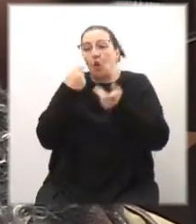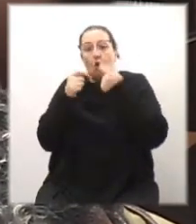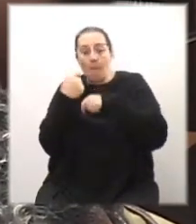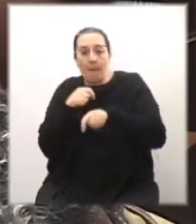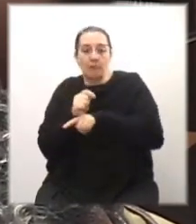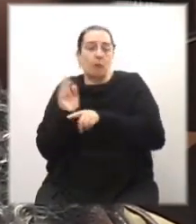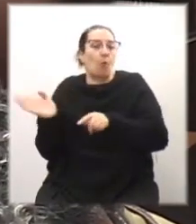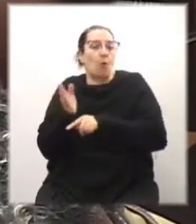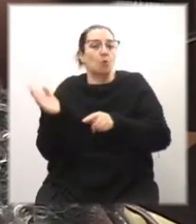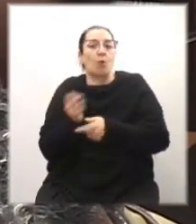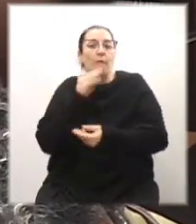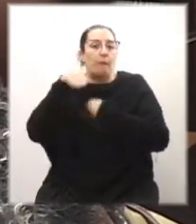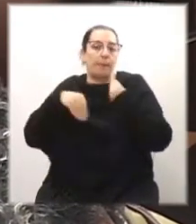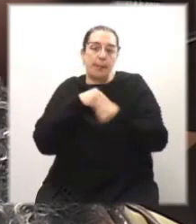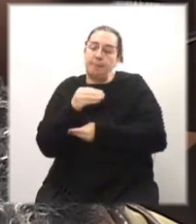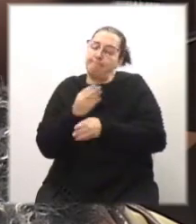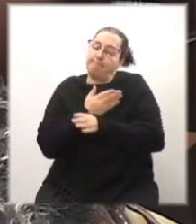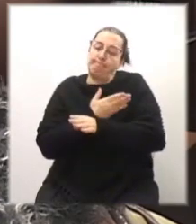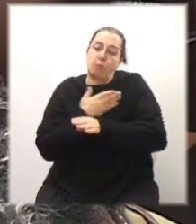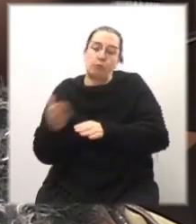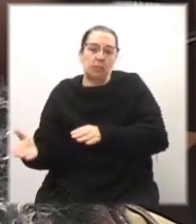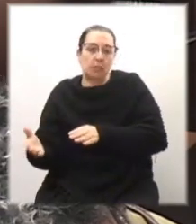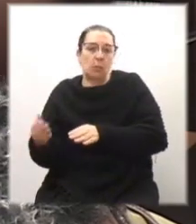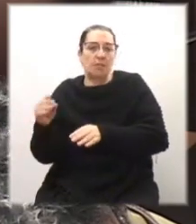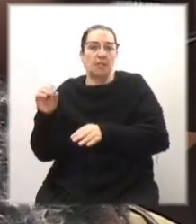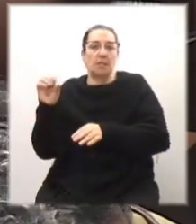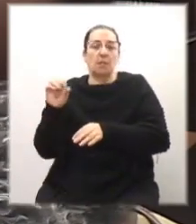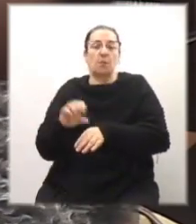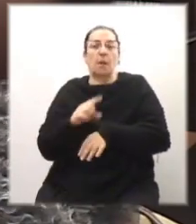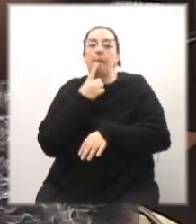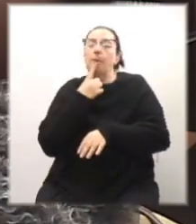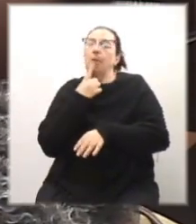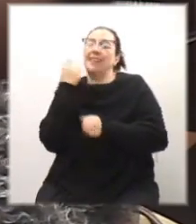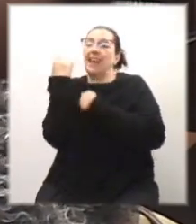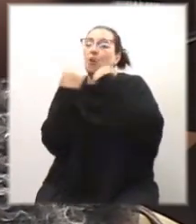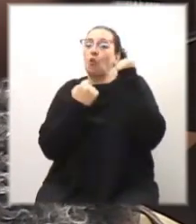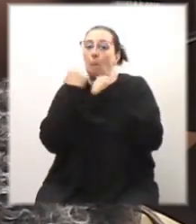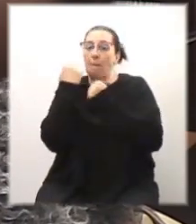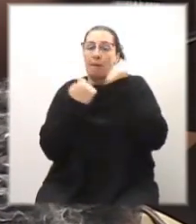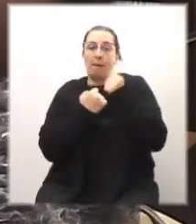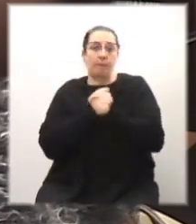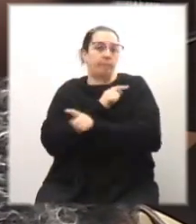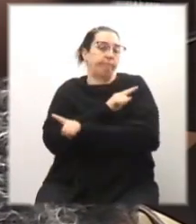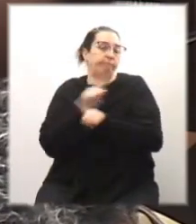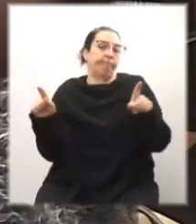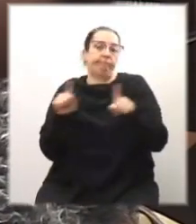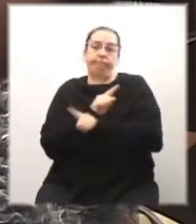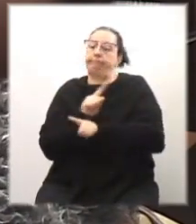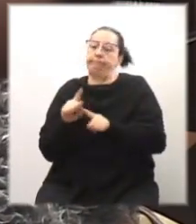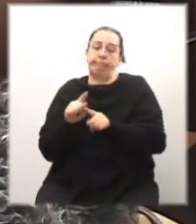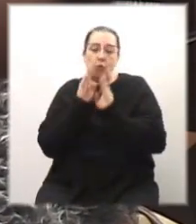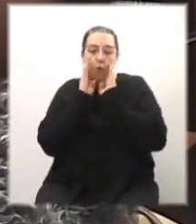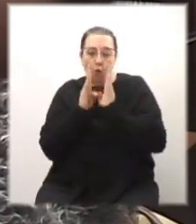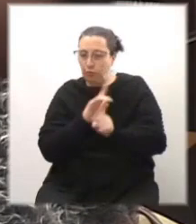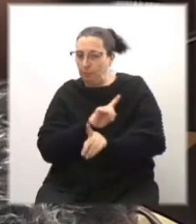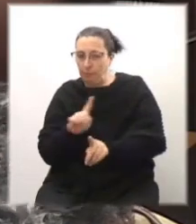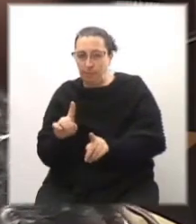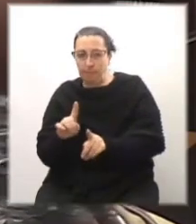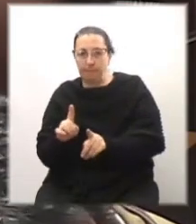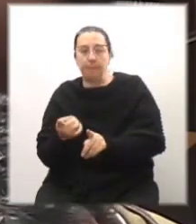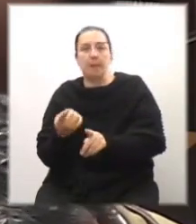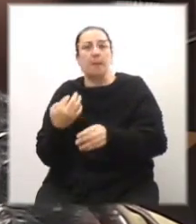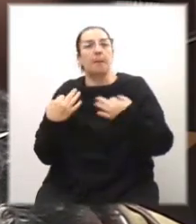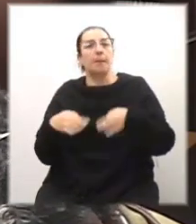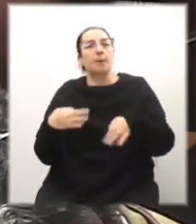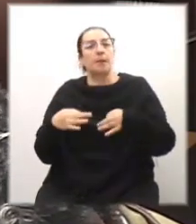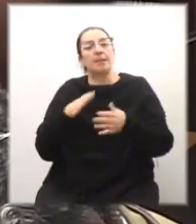familiares sufren las consecuencias de una política económica que no los contempla. En particular,